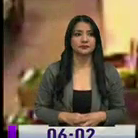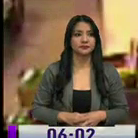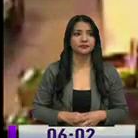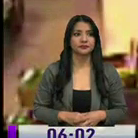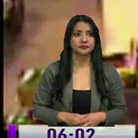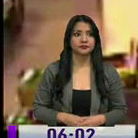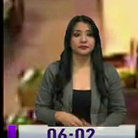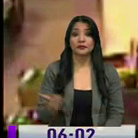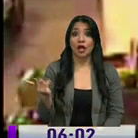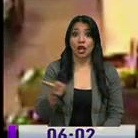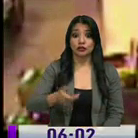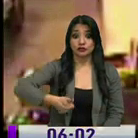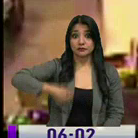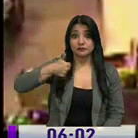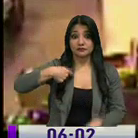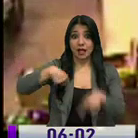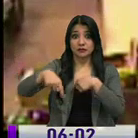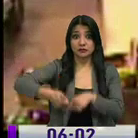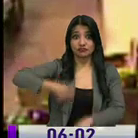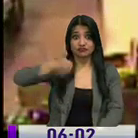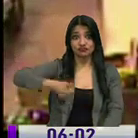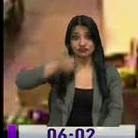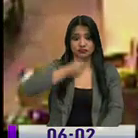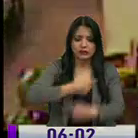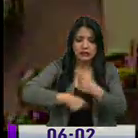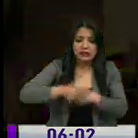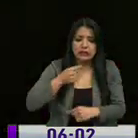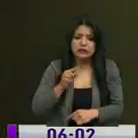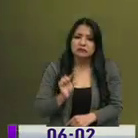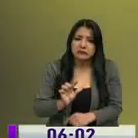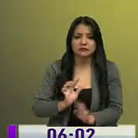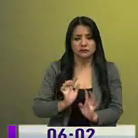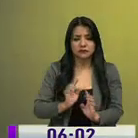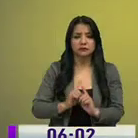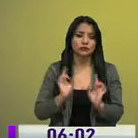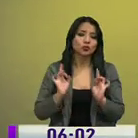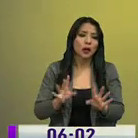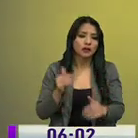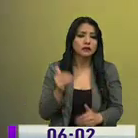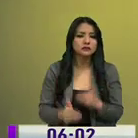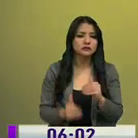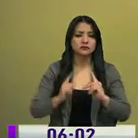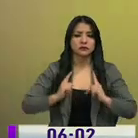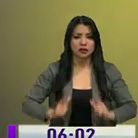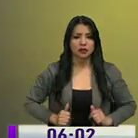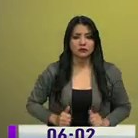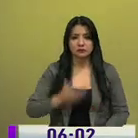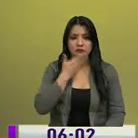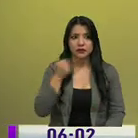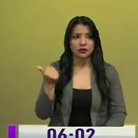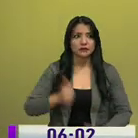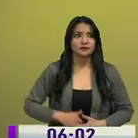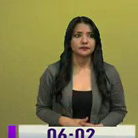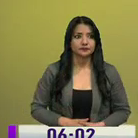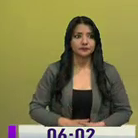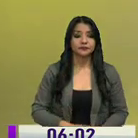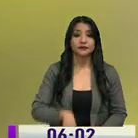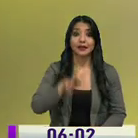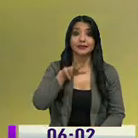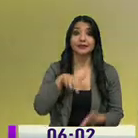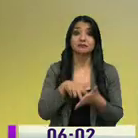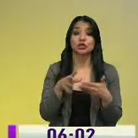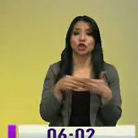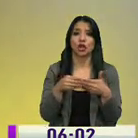vigilantes resultaron con heridas leves. Afortunadamente se recuperan. La recompensa de $3,000 por